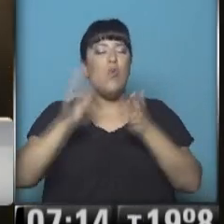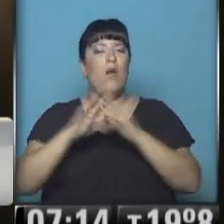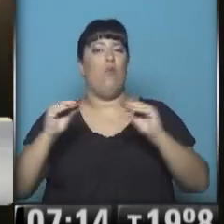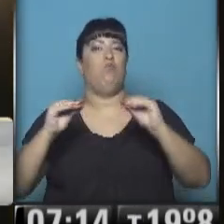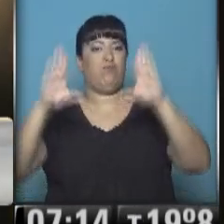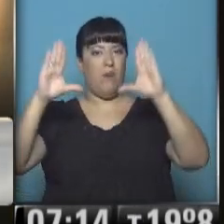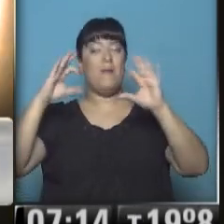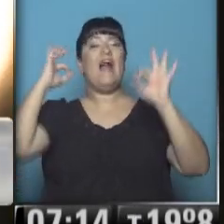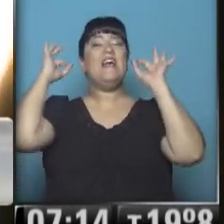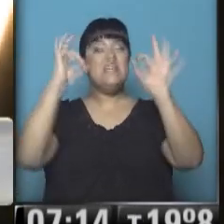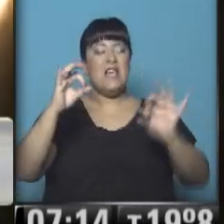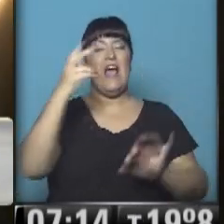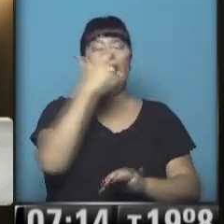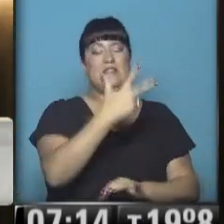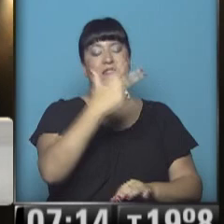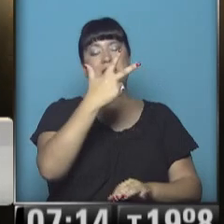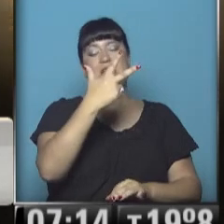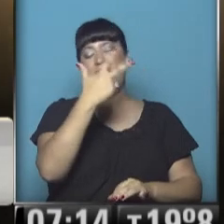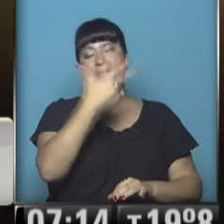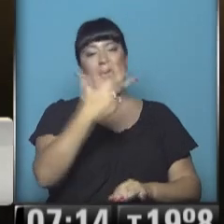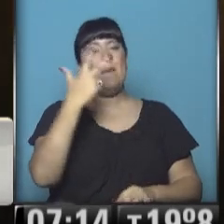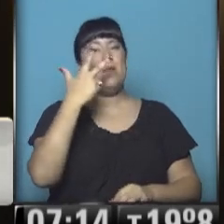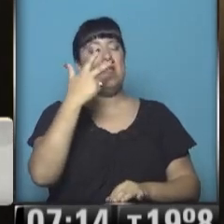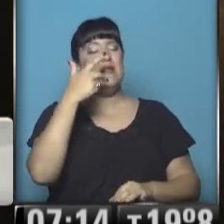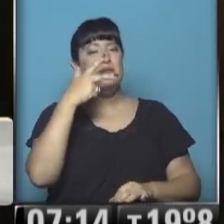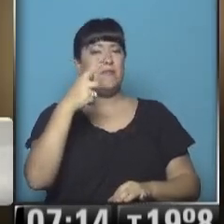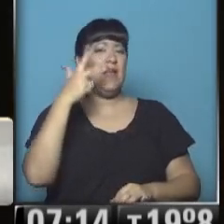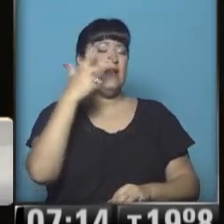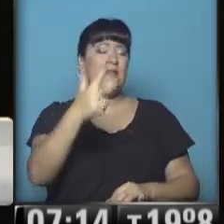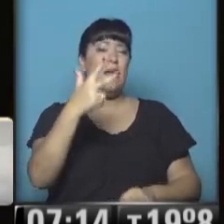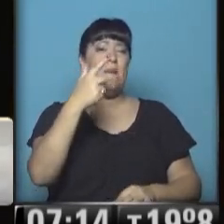llegar a los 3.600. Veremos cómo funcionan esos motores de nuestro ARSAT buscando su órbita.